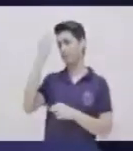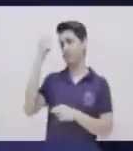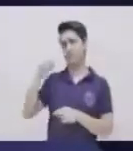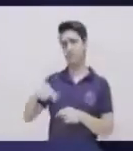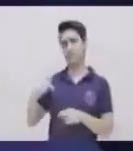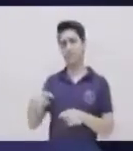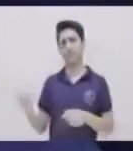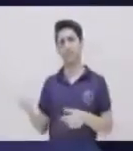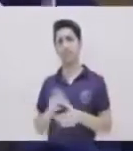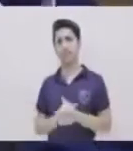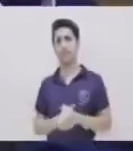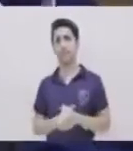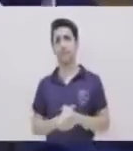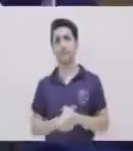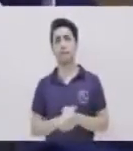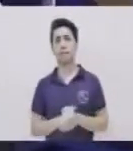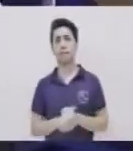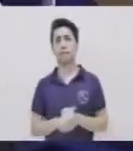de hoy día